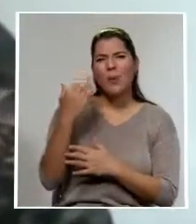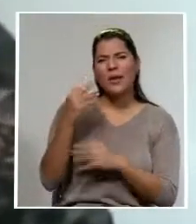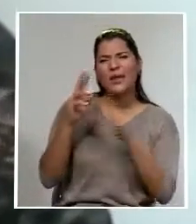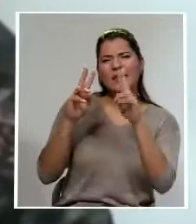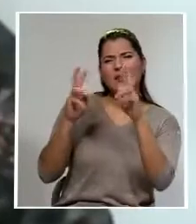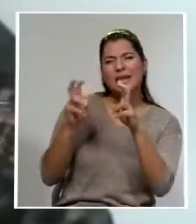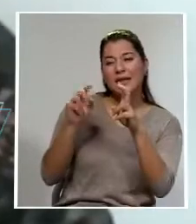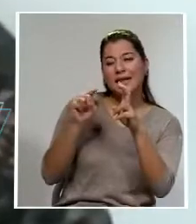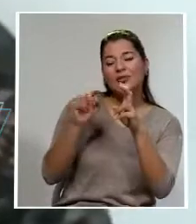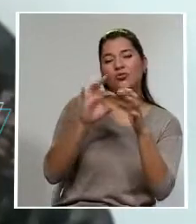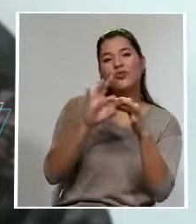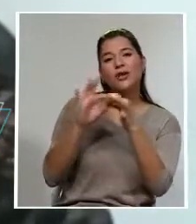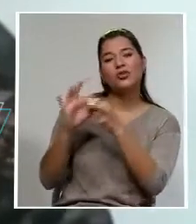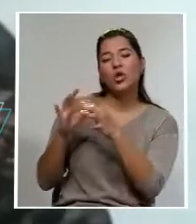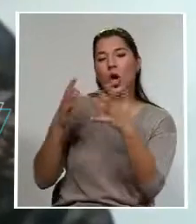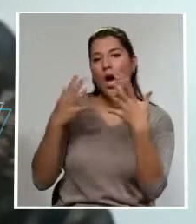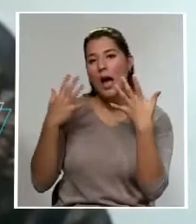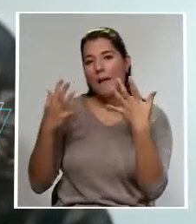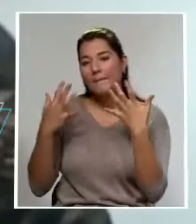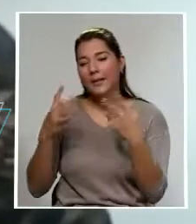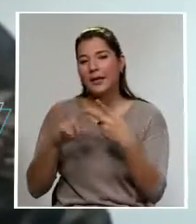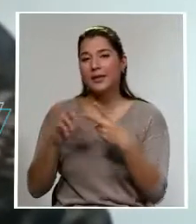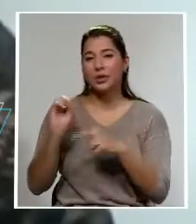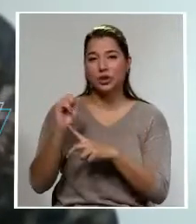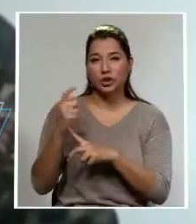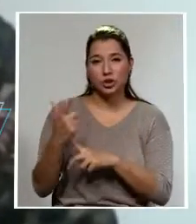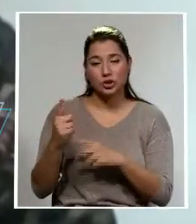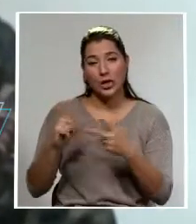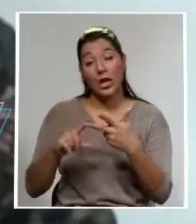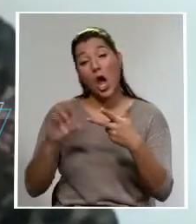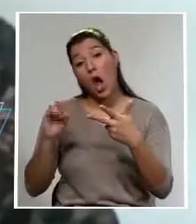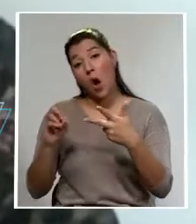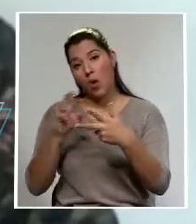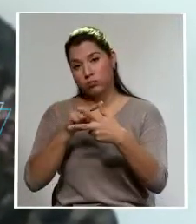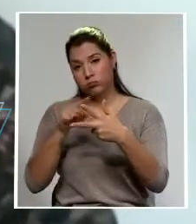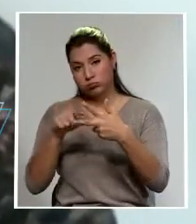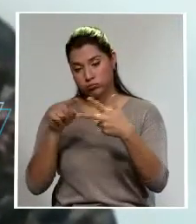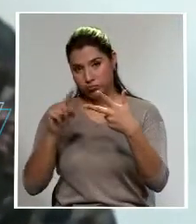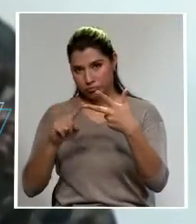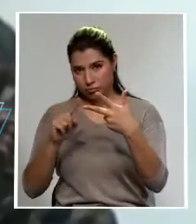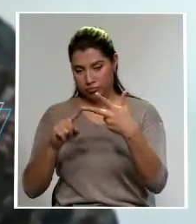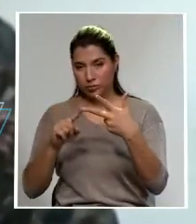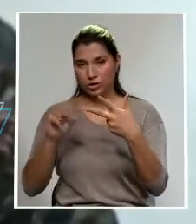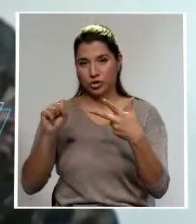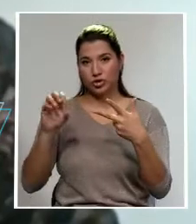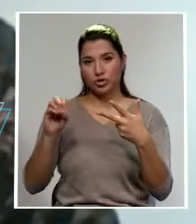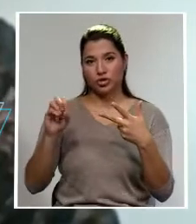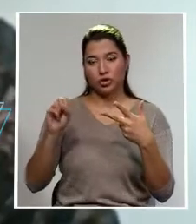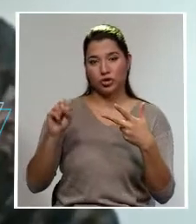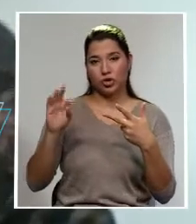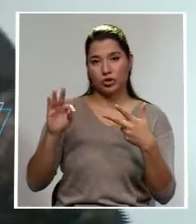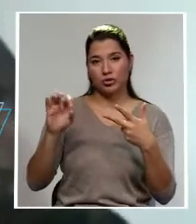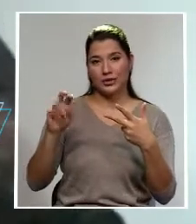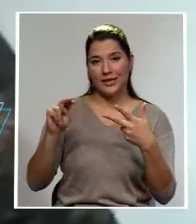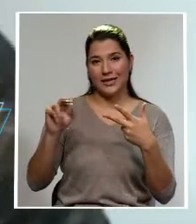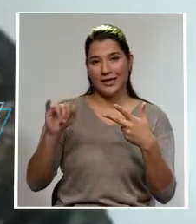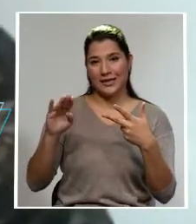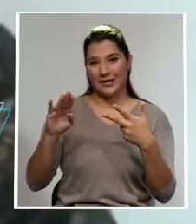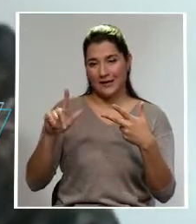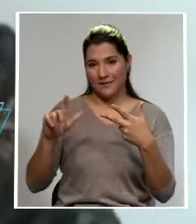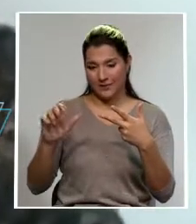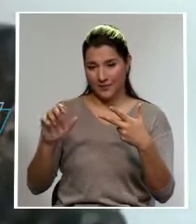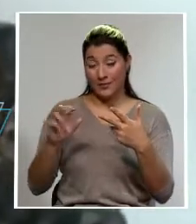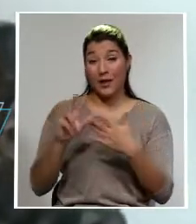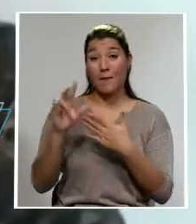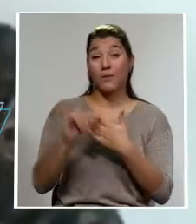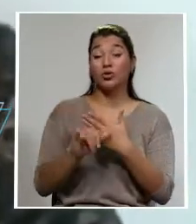tema social o el conjunto de ambos que sería sostenible. Ya incluso la ley establece, o sea, el proyecto de ley establece